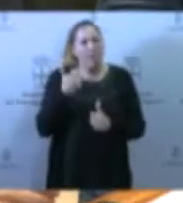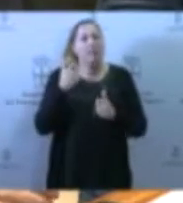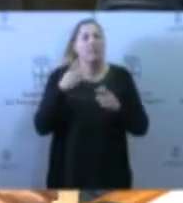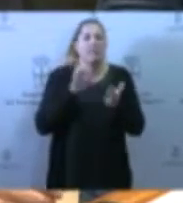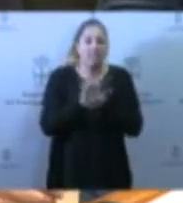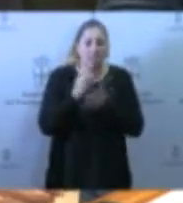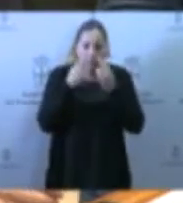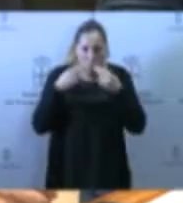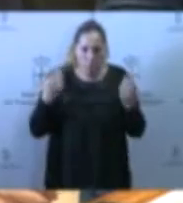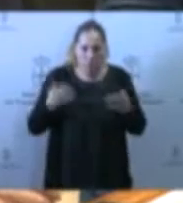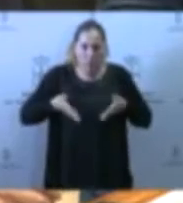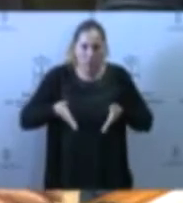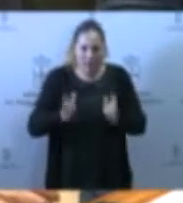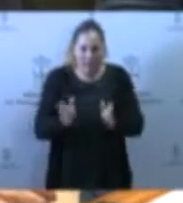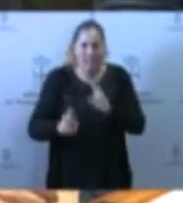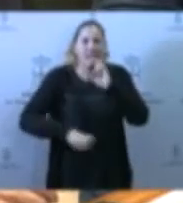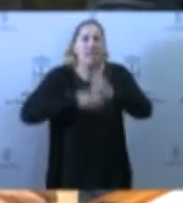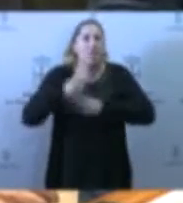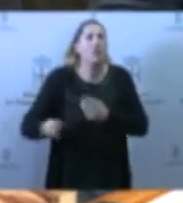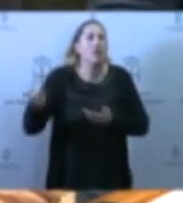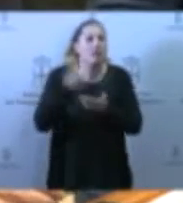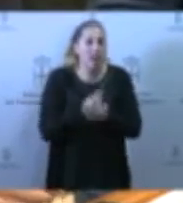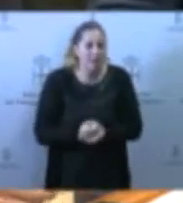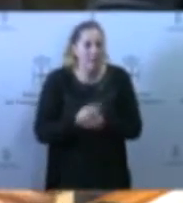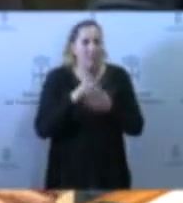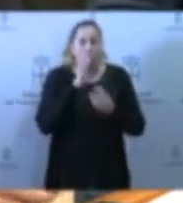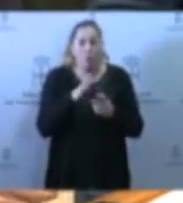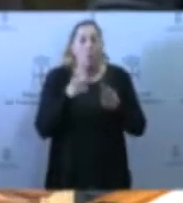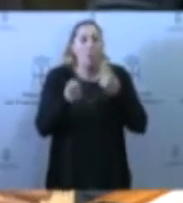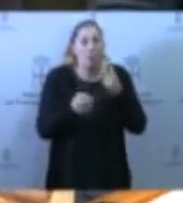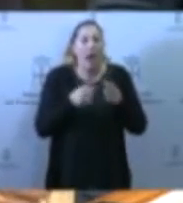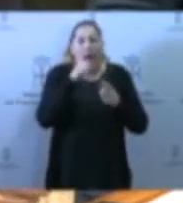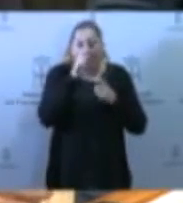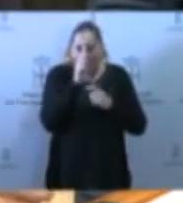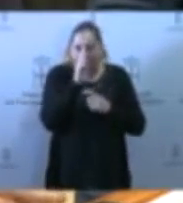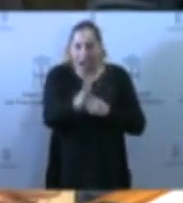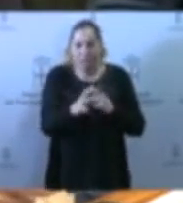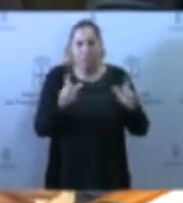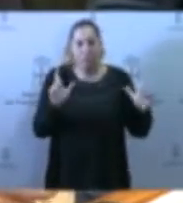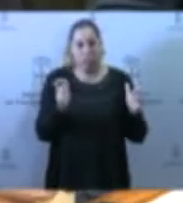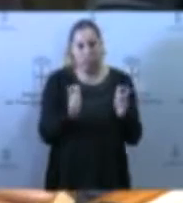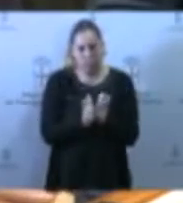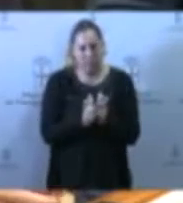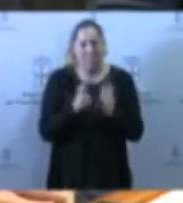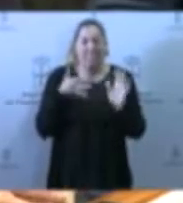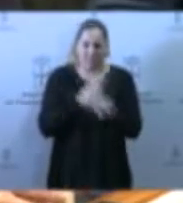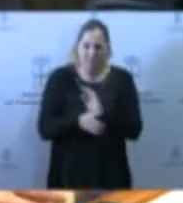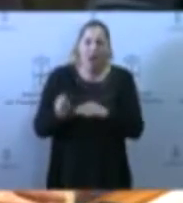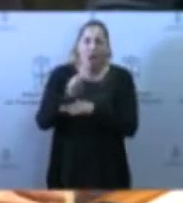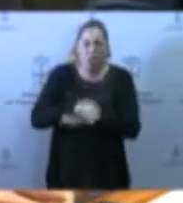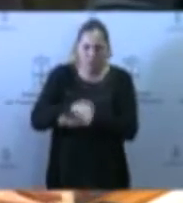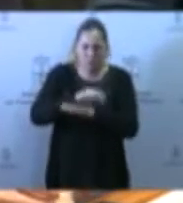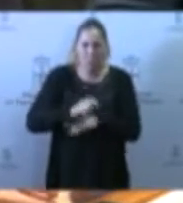público de carreteras, a reordenar sus plantillas cada año más disminuir, realizándoles contrataciones de personal que garanticen una cobertura mañosa